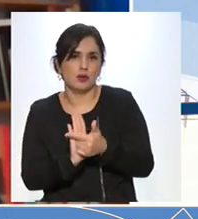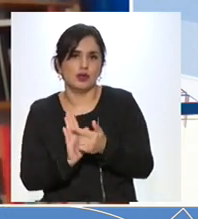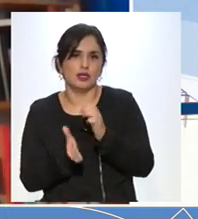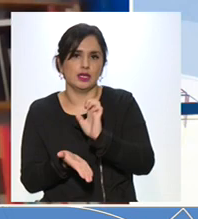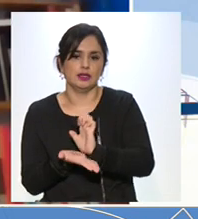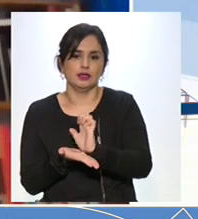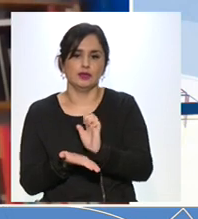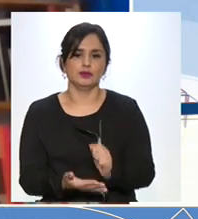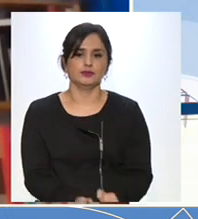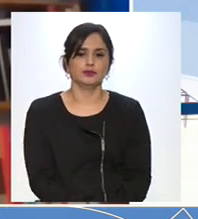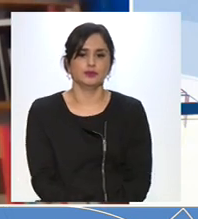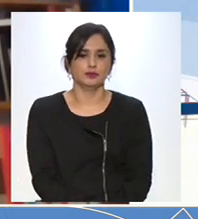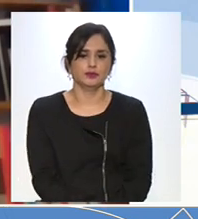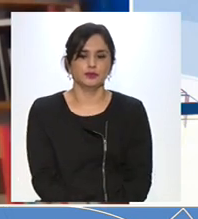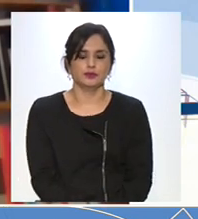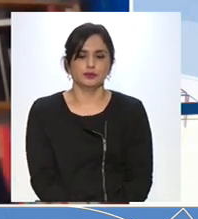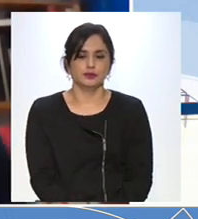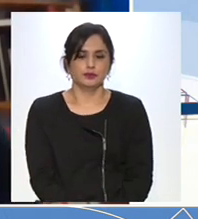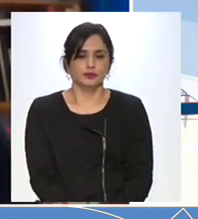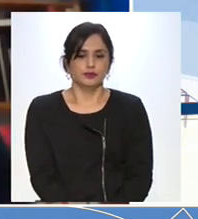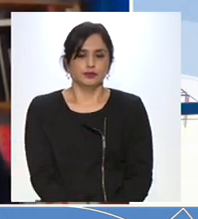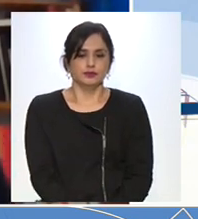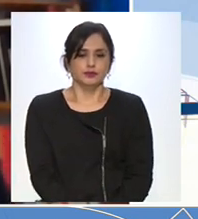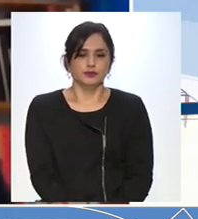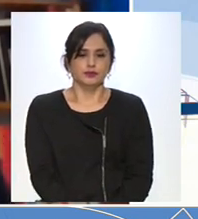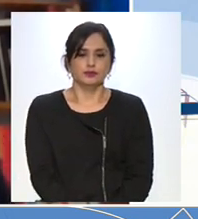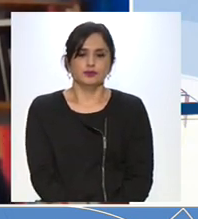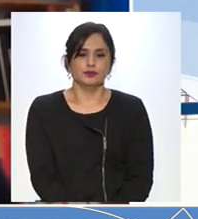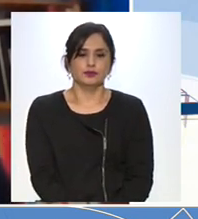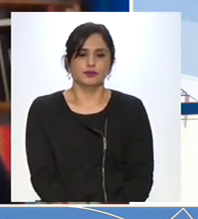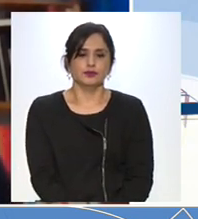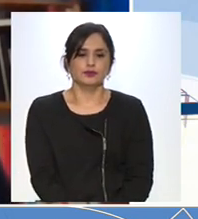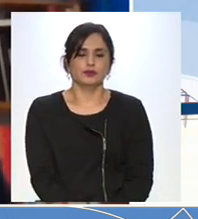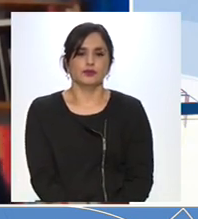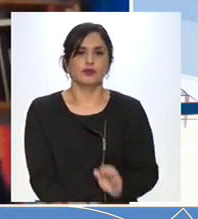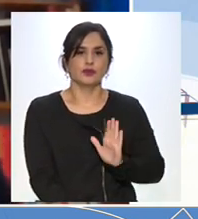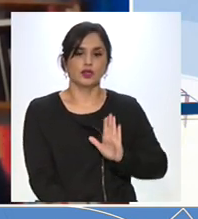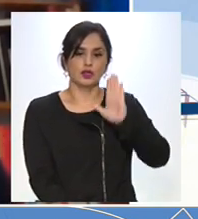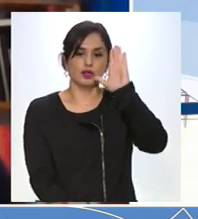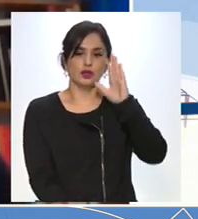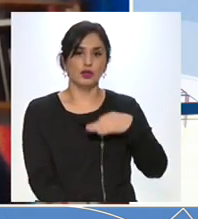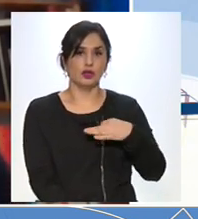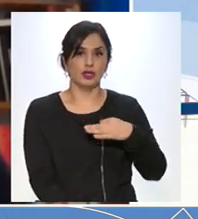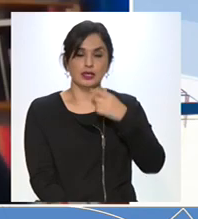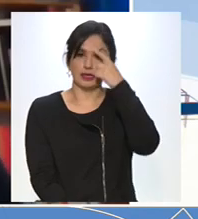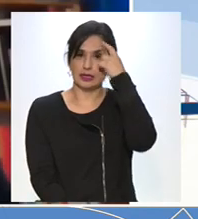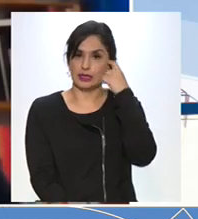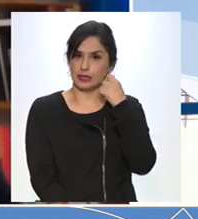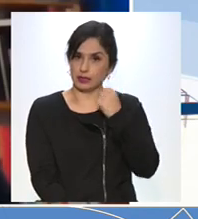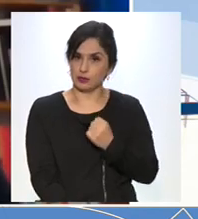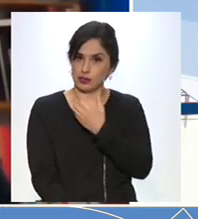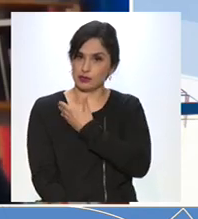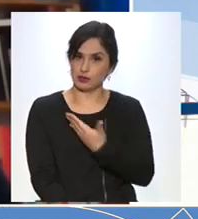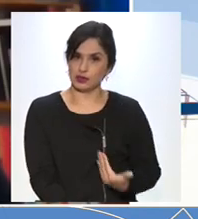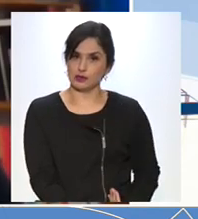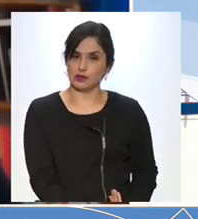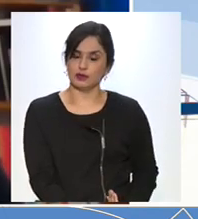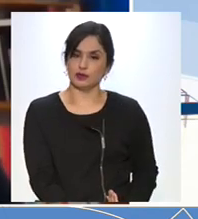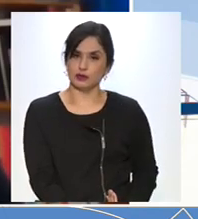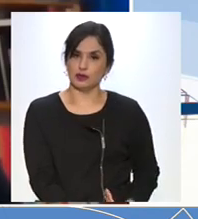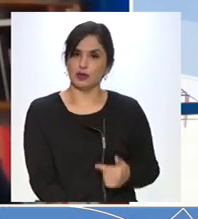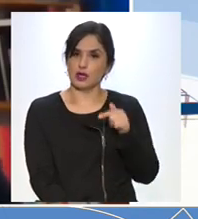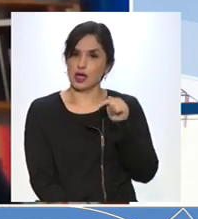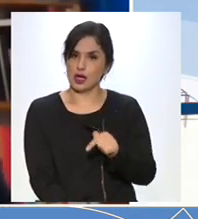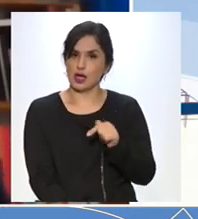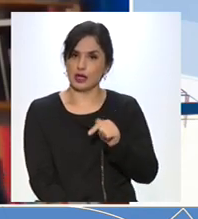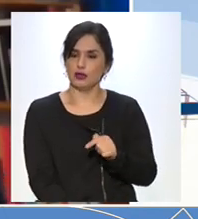fiscal? Yo termino diciendo que los candidatos que crean que puedan ser presidente y ser gobierno tienen aquí un